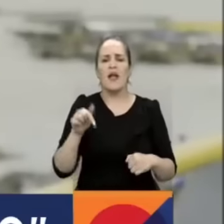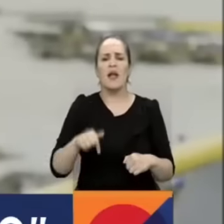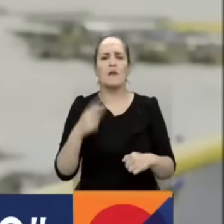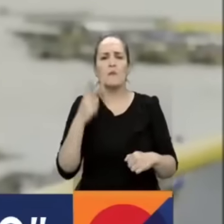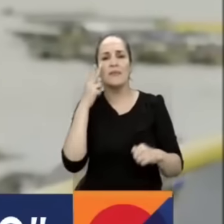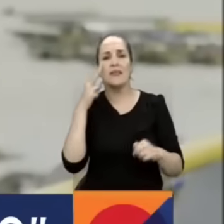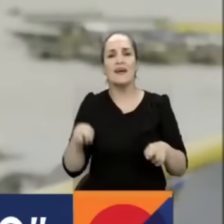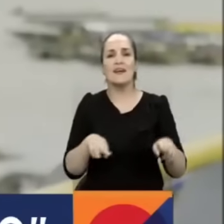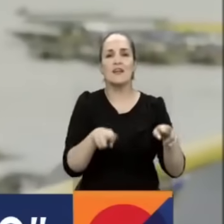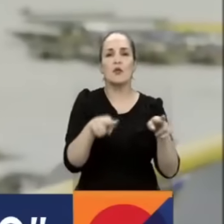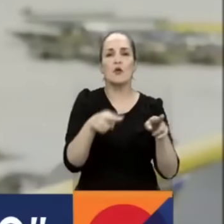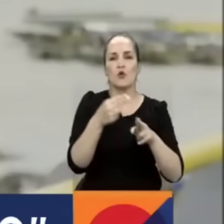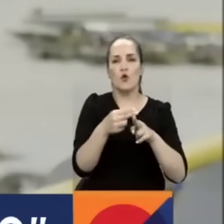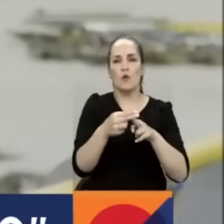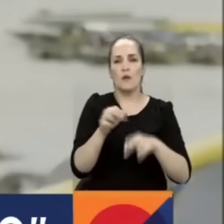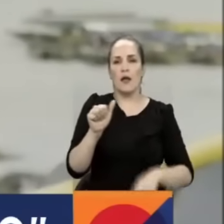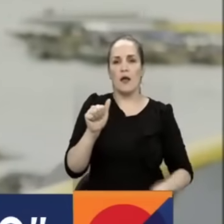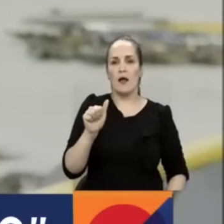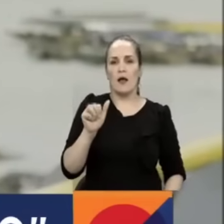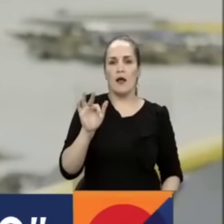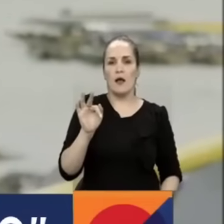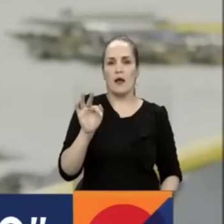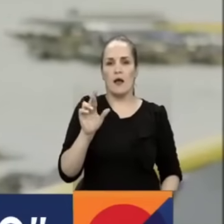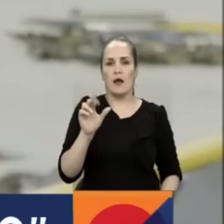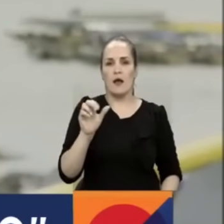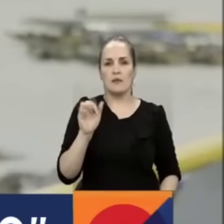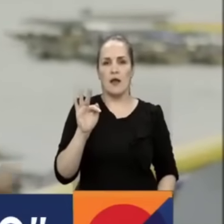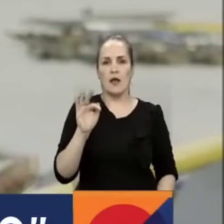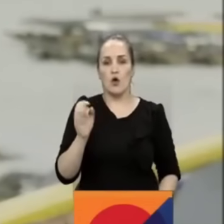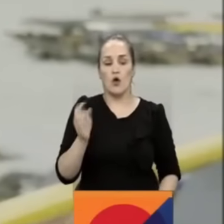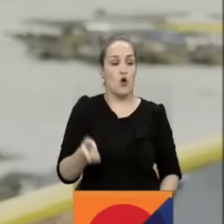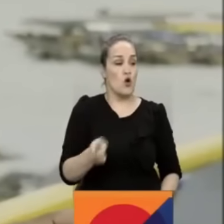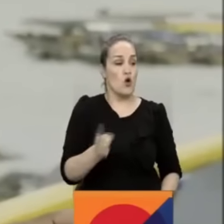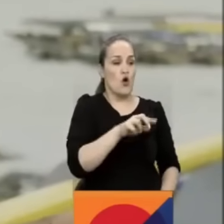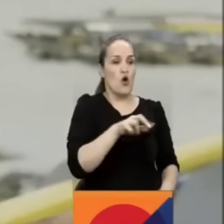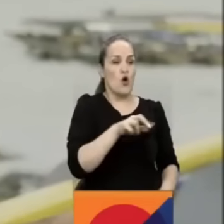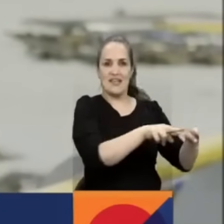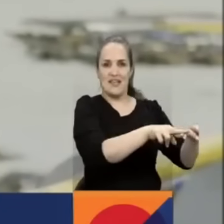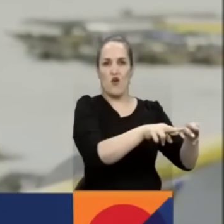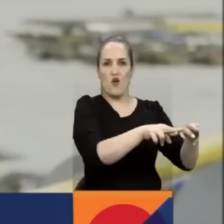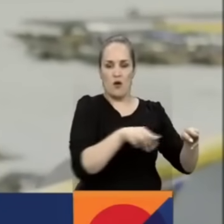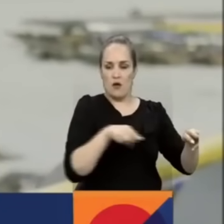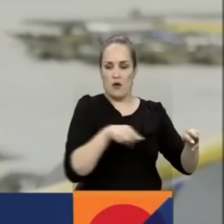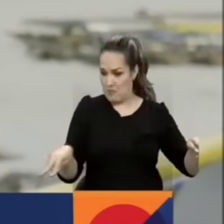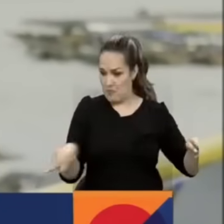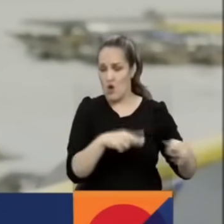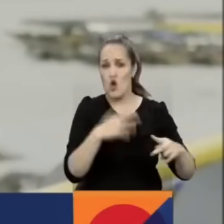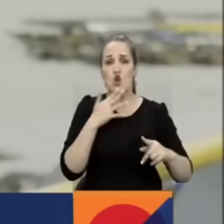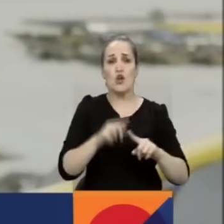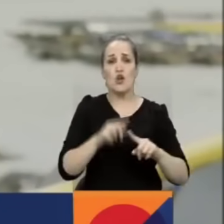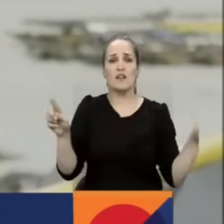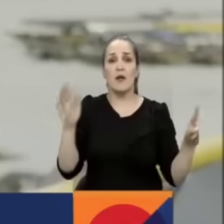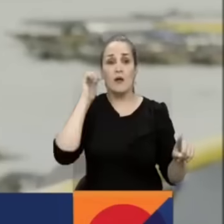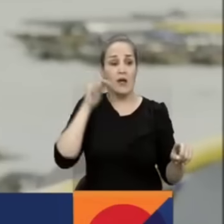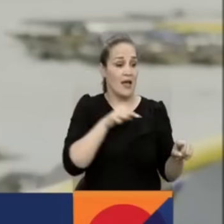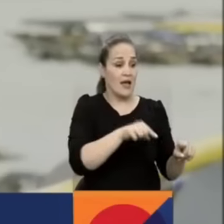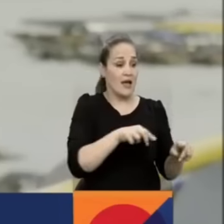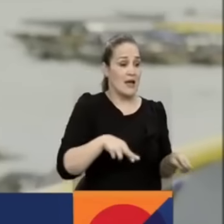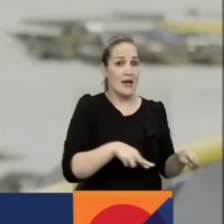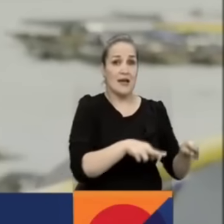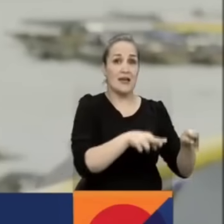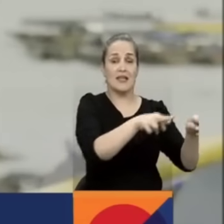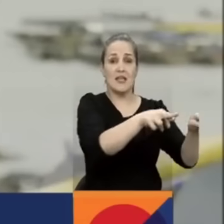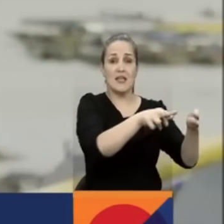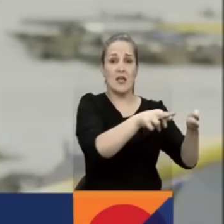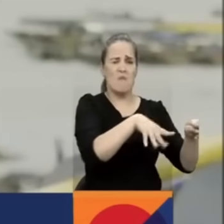el río Atrato y el río Quito. El río Quito viene un color diferente al del río Atrato. ¿Por qué? Porque en el río Quito hay más